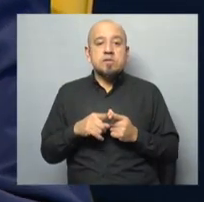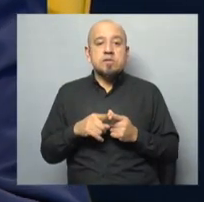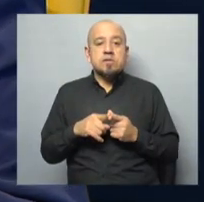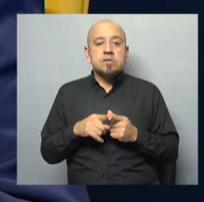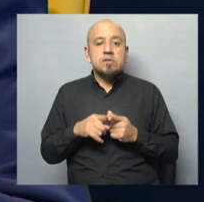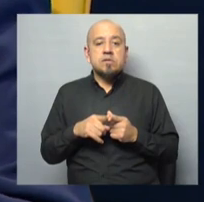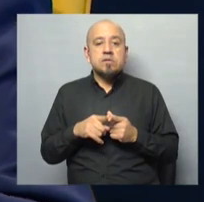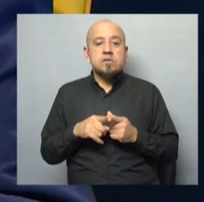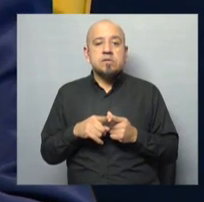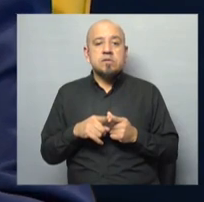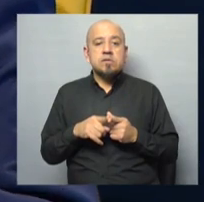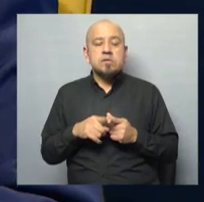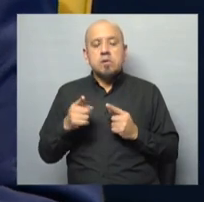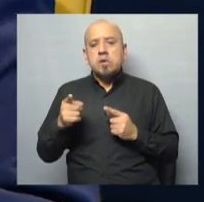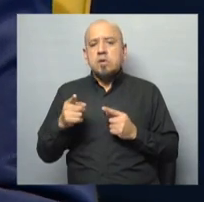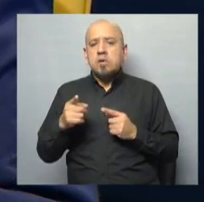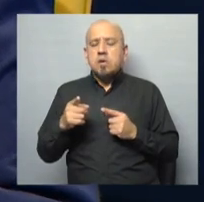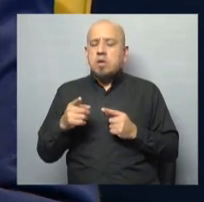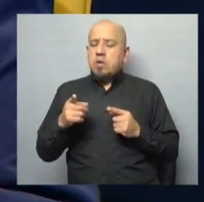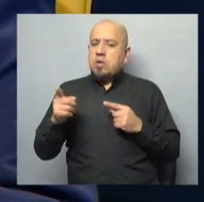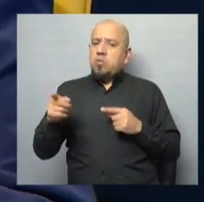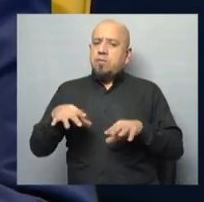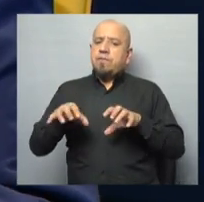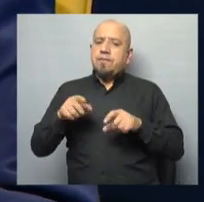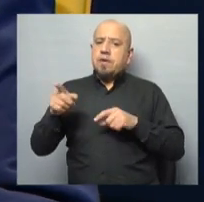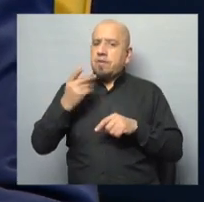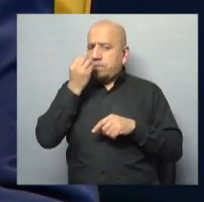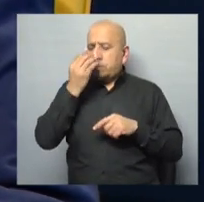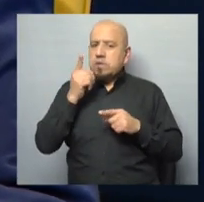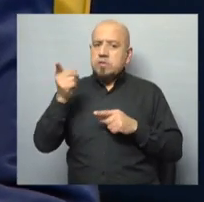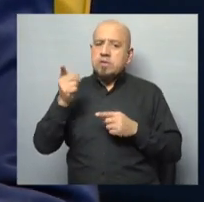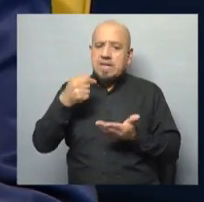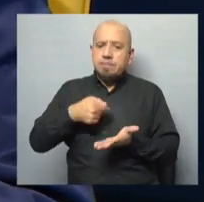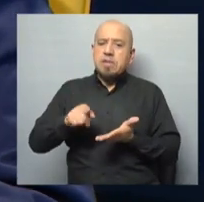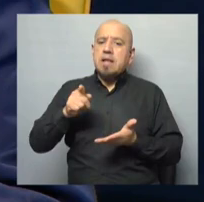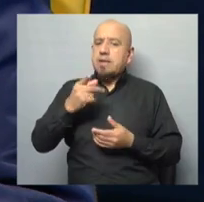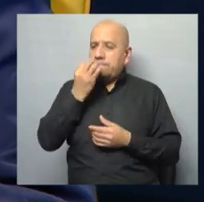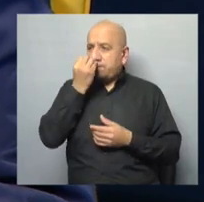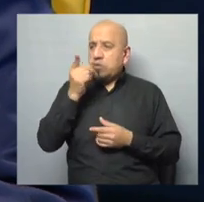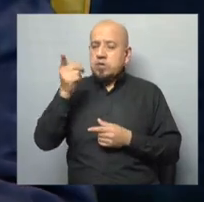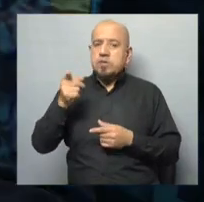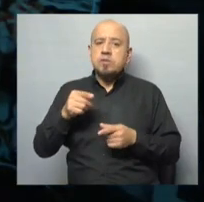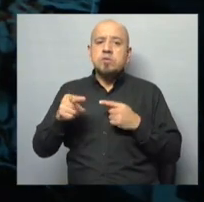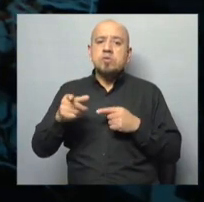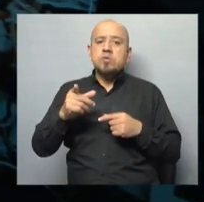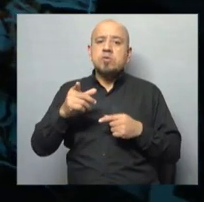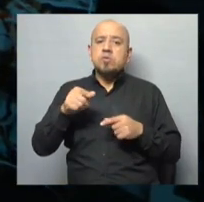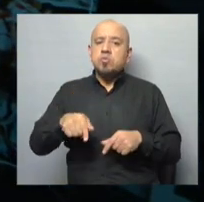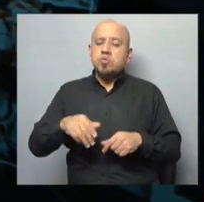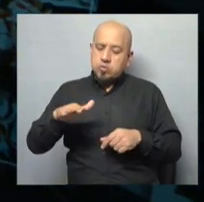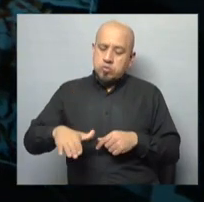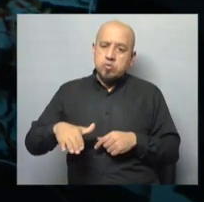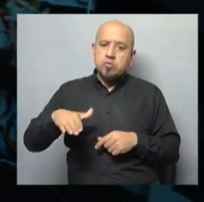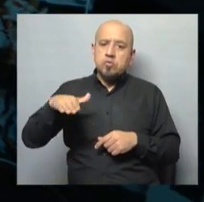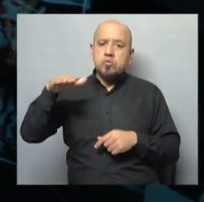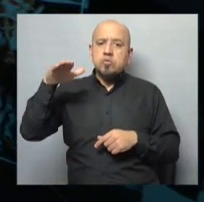por lo que estuve viendo una característica que tuvo de repente infancia era muchos muchos